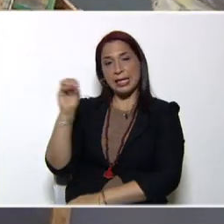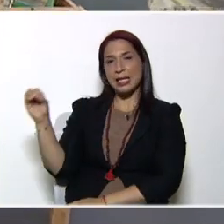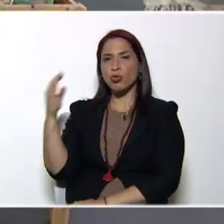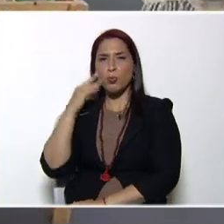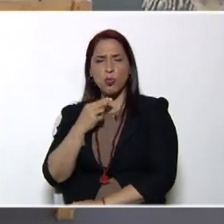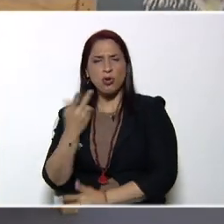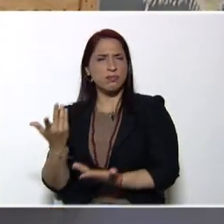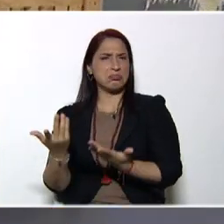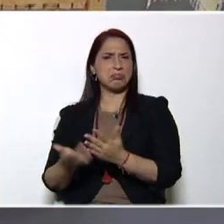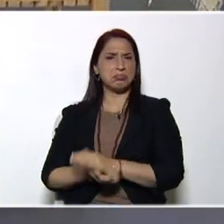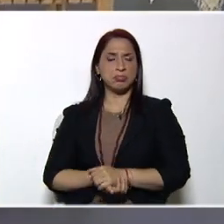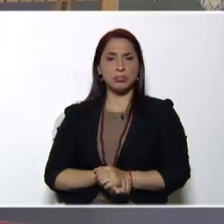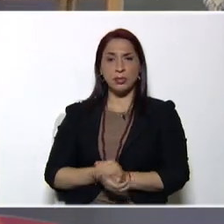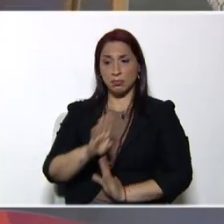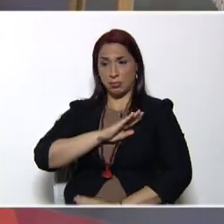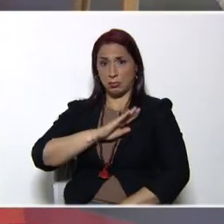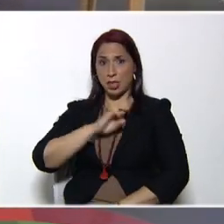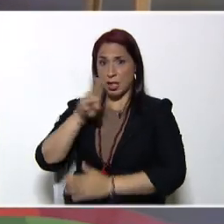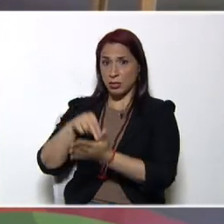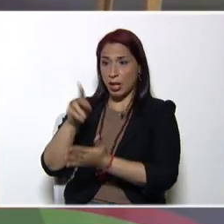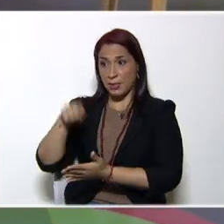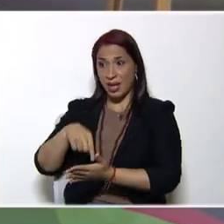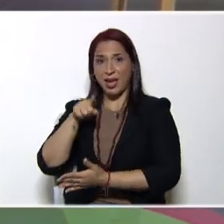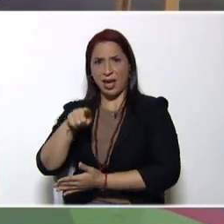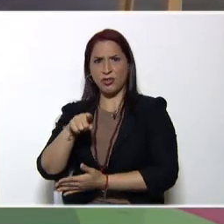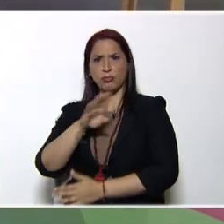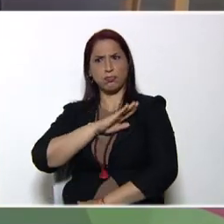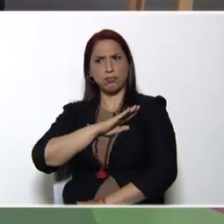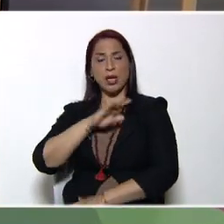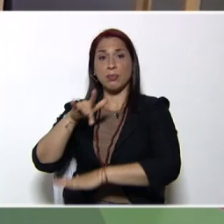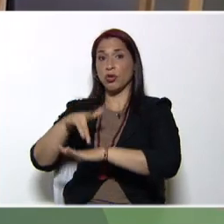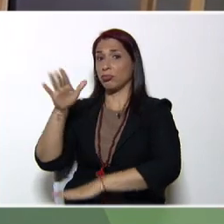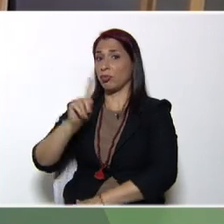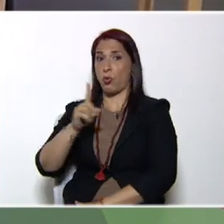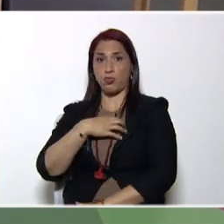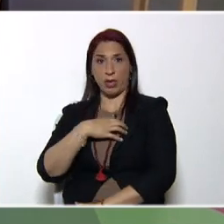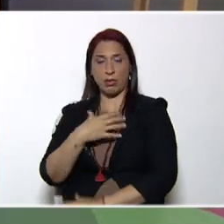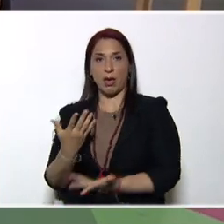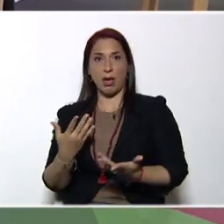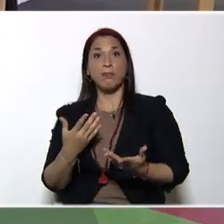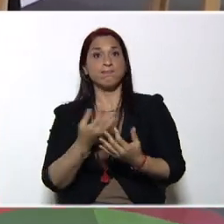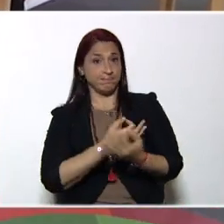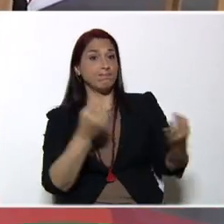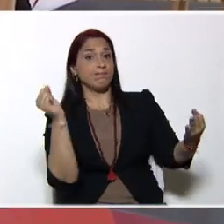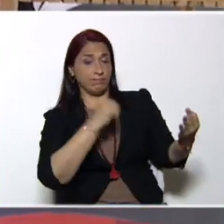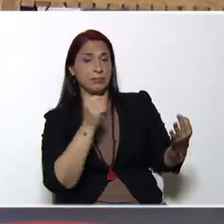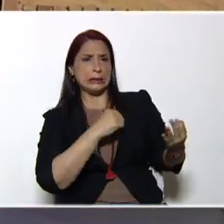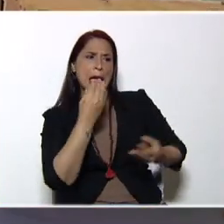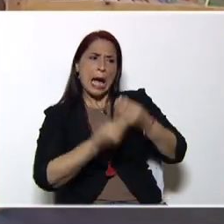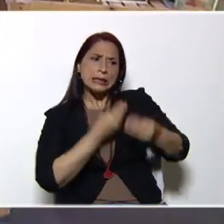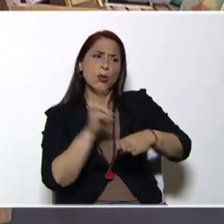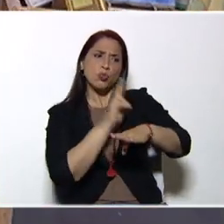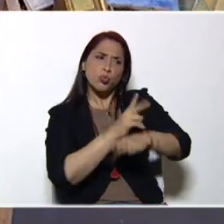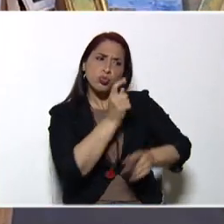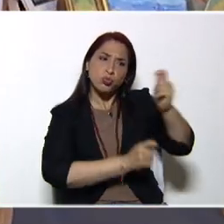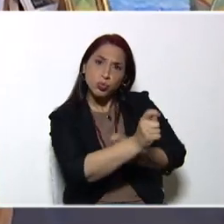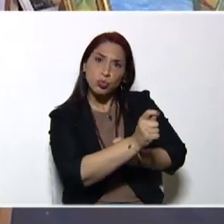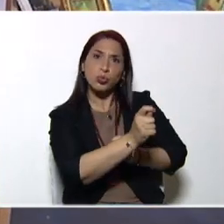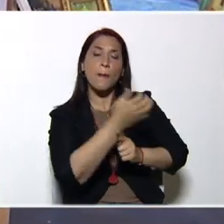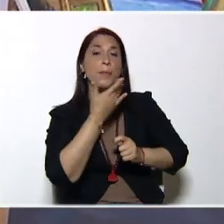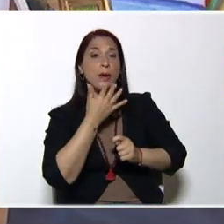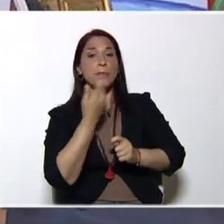bolívares, es un patrimonio nacional que además es un patrimonio tangible. Exactamente, porque yo lo utilizo para hacer transacciones, lo